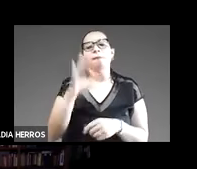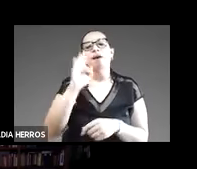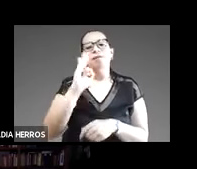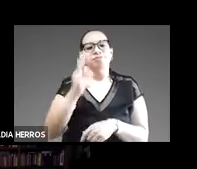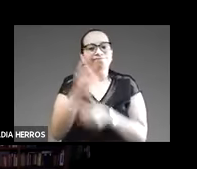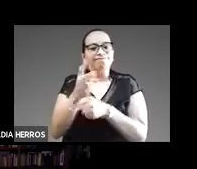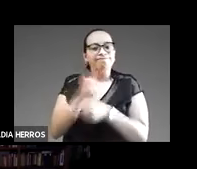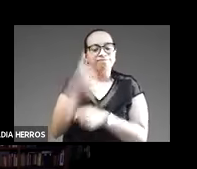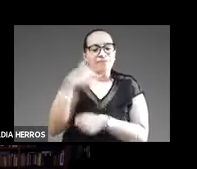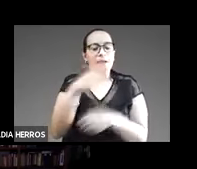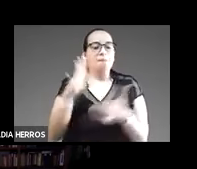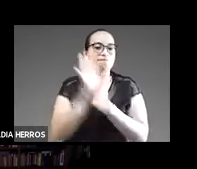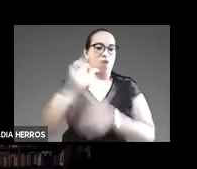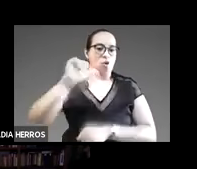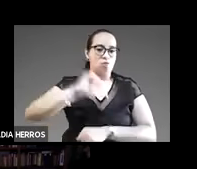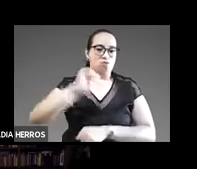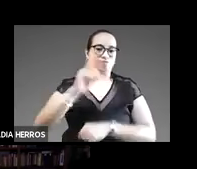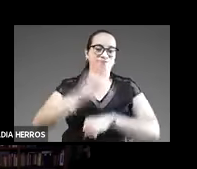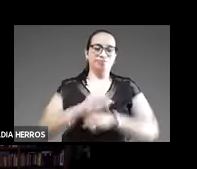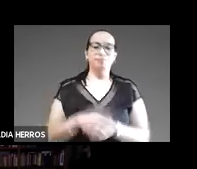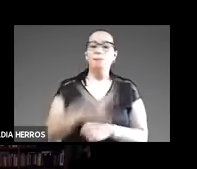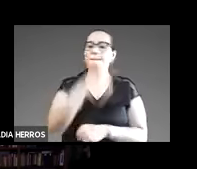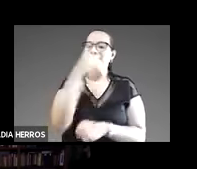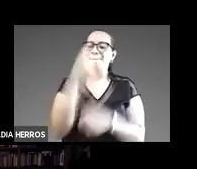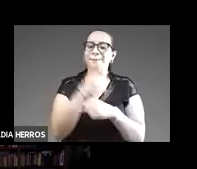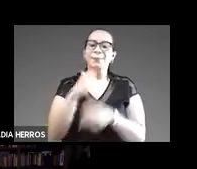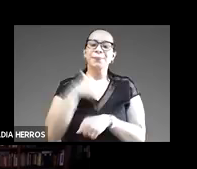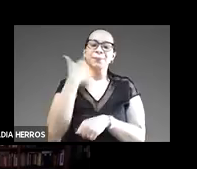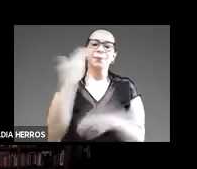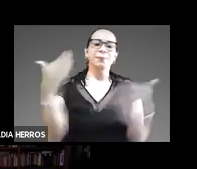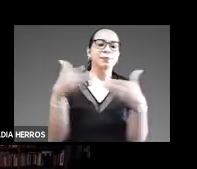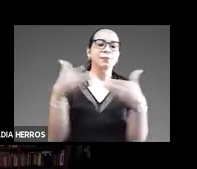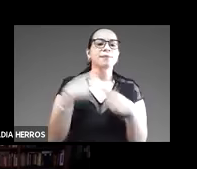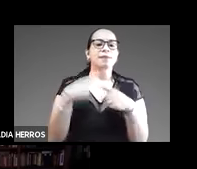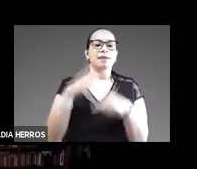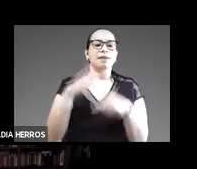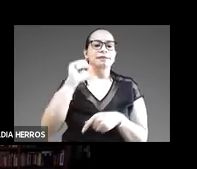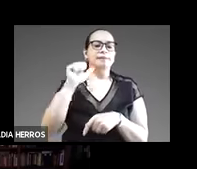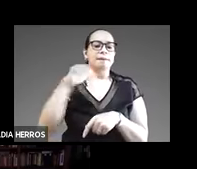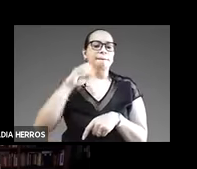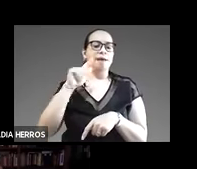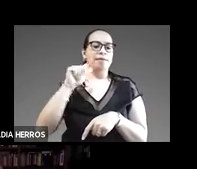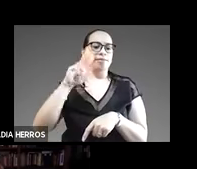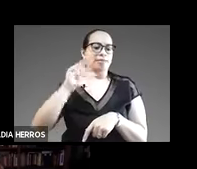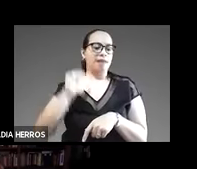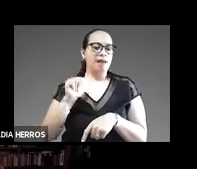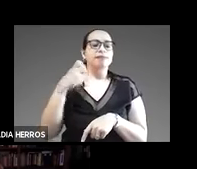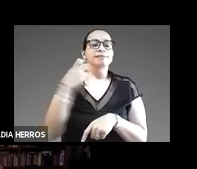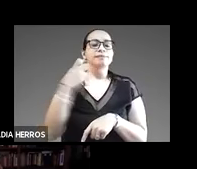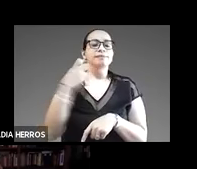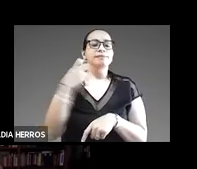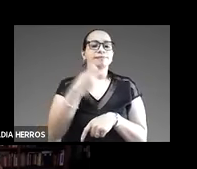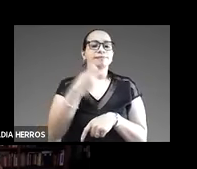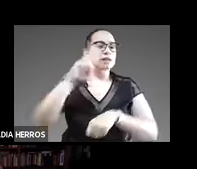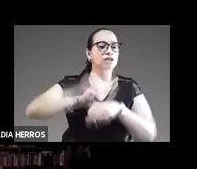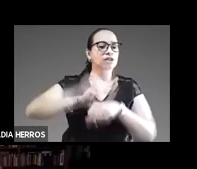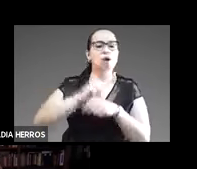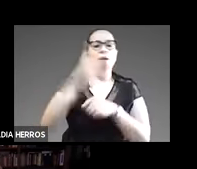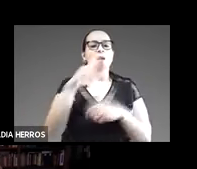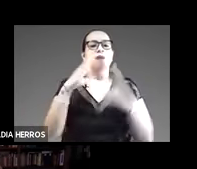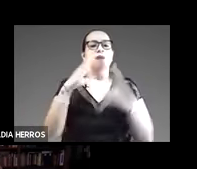en esta sesión. Primero me gustaría presentarles a Samantha Reisenhuber, subdirectora de Formación y Promoción de la